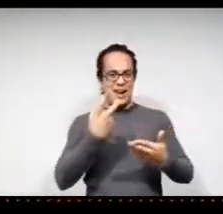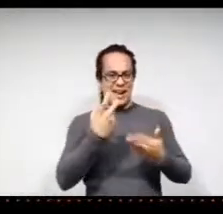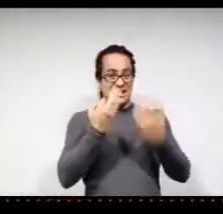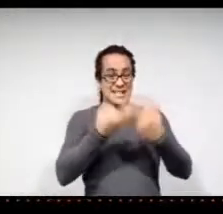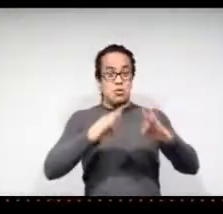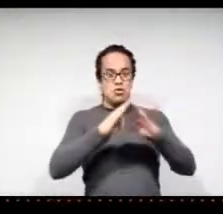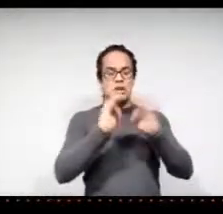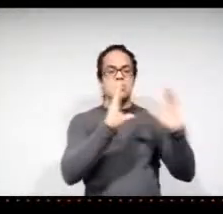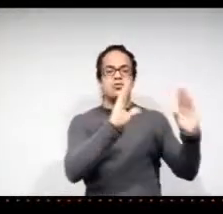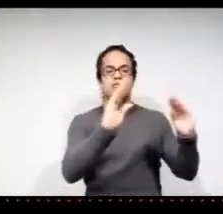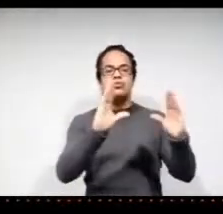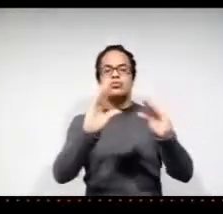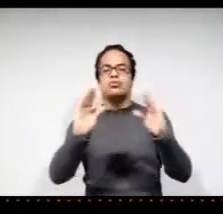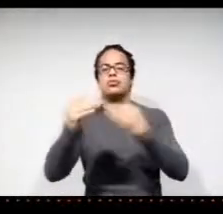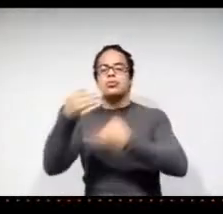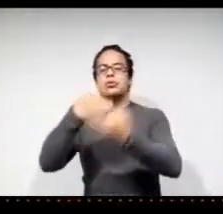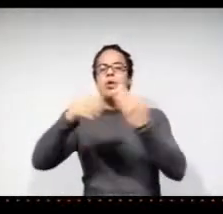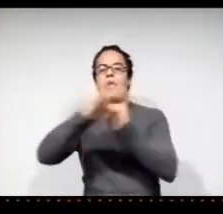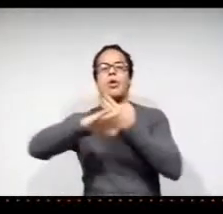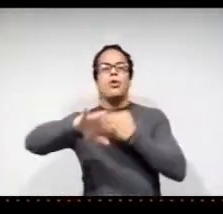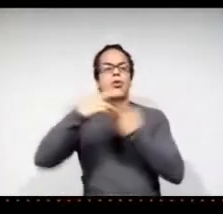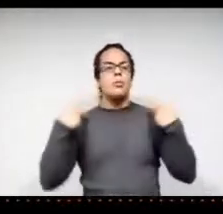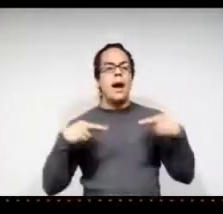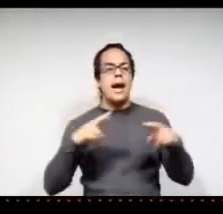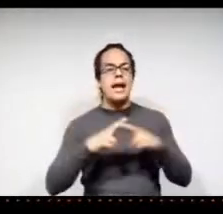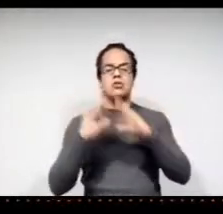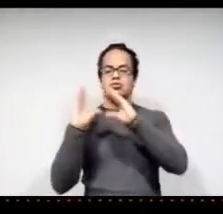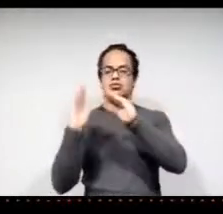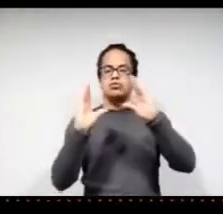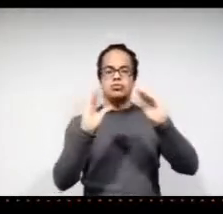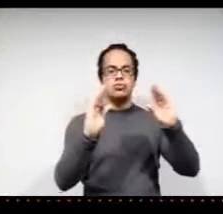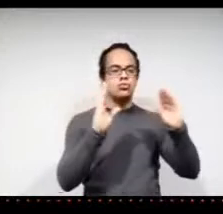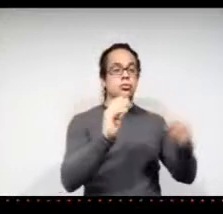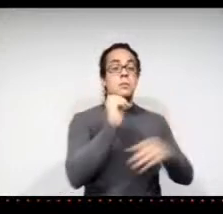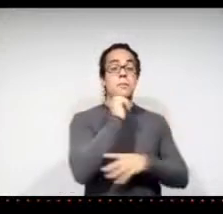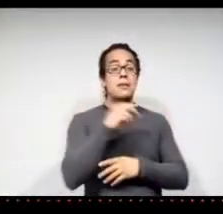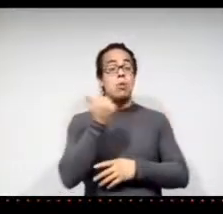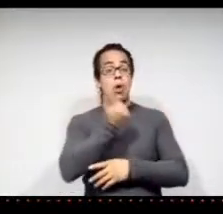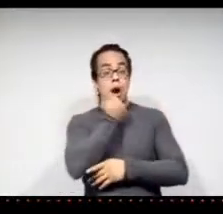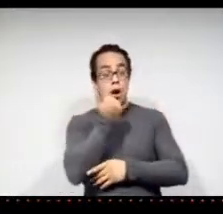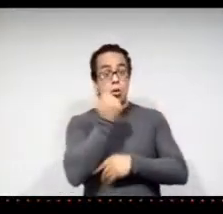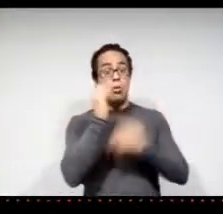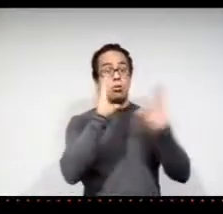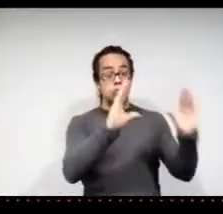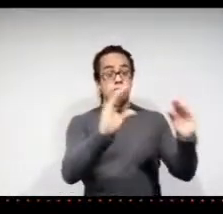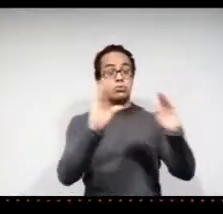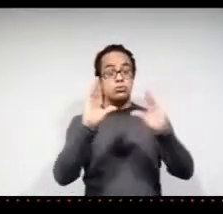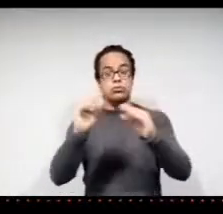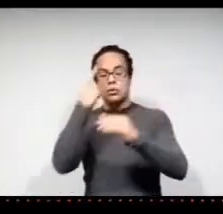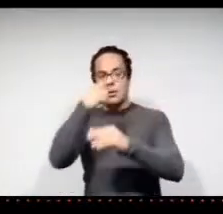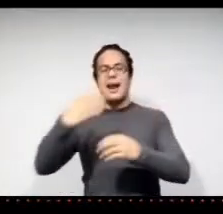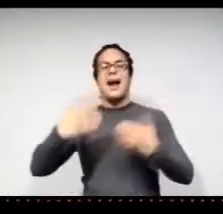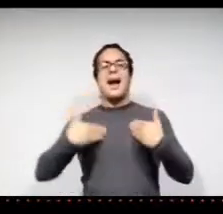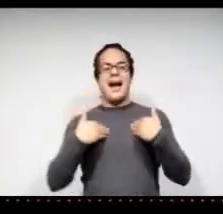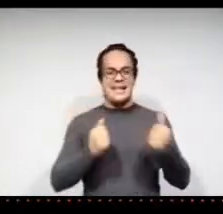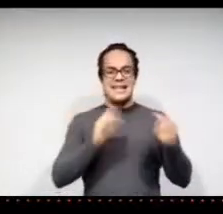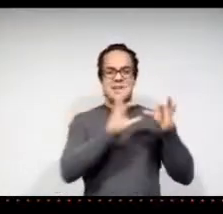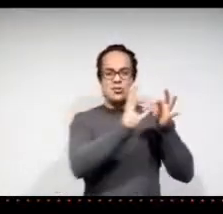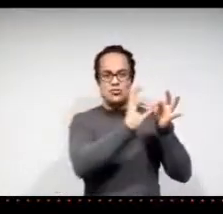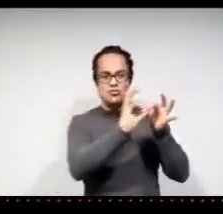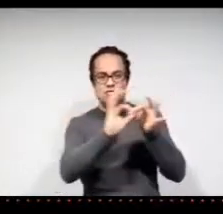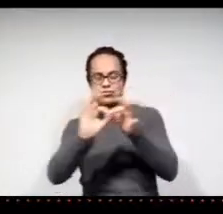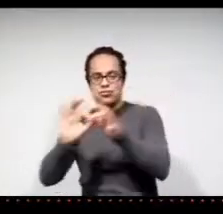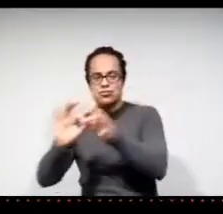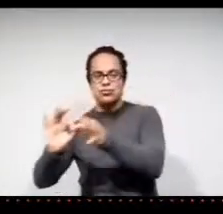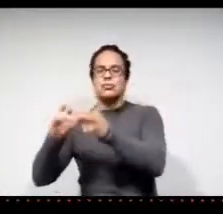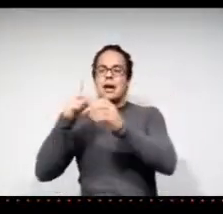formemos a nuestros docentes y a nuestros alumnos para poder transitar en este continuo de modalidades. Que seamos